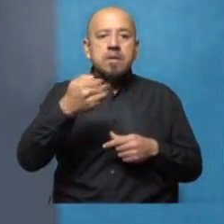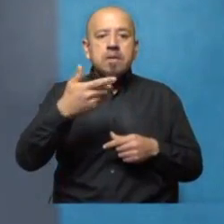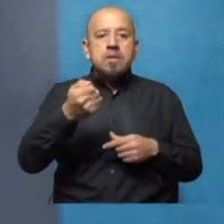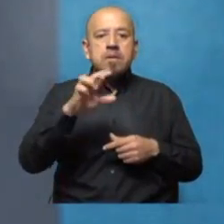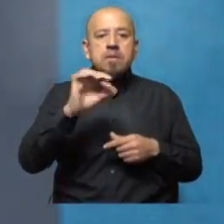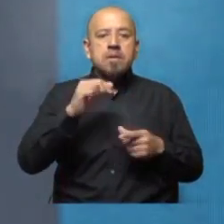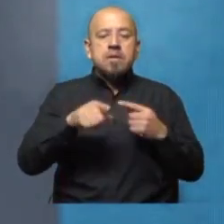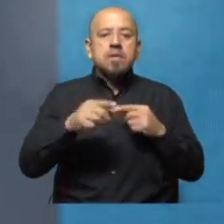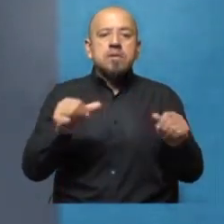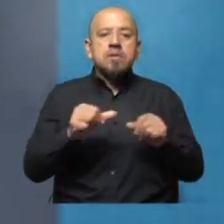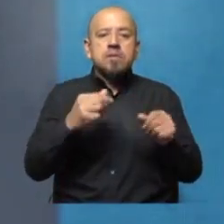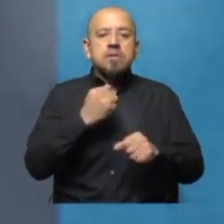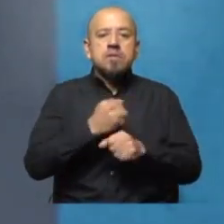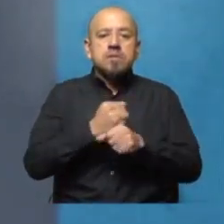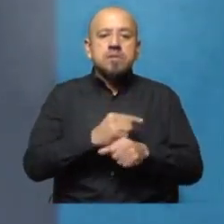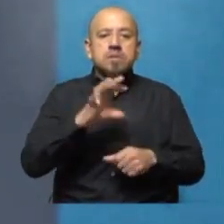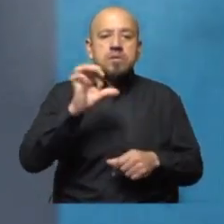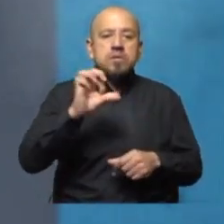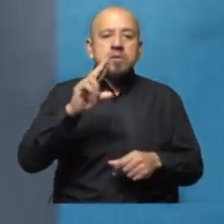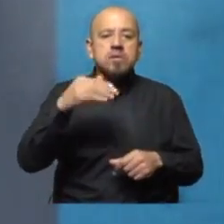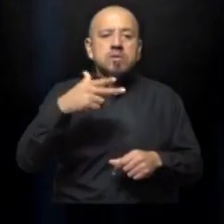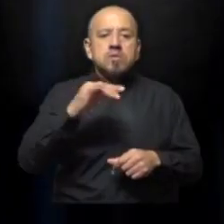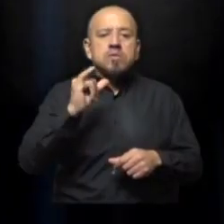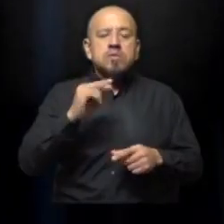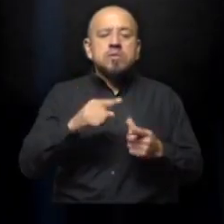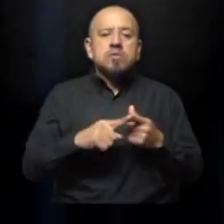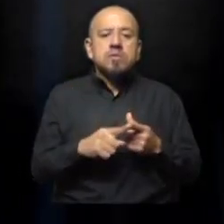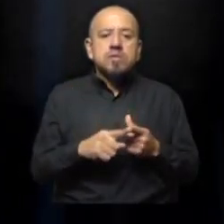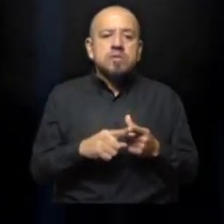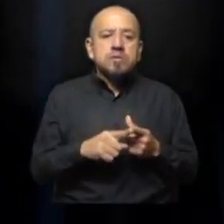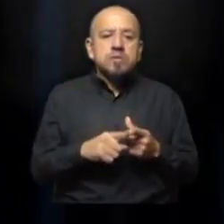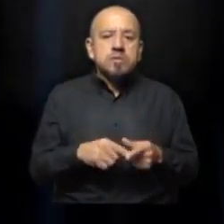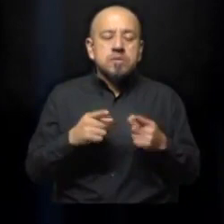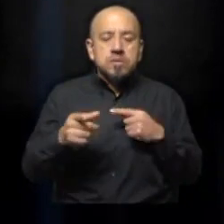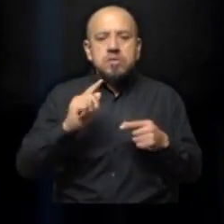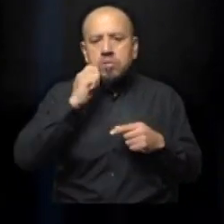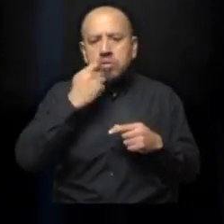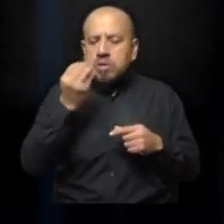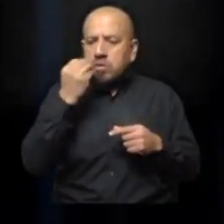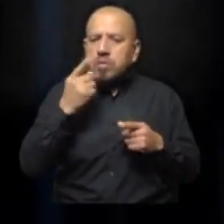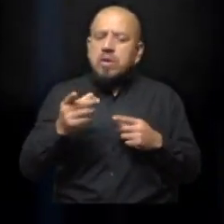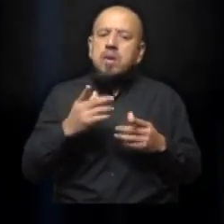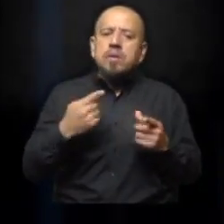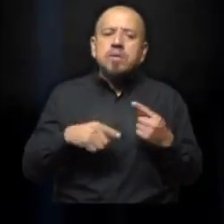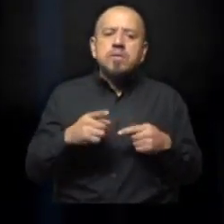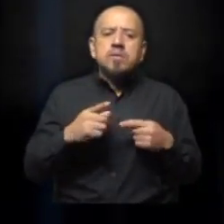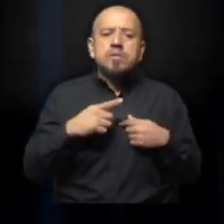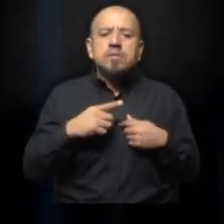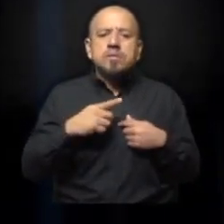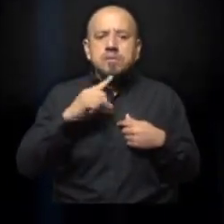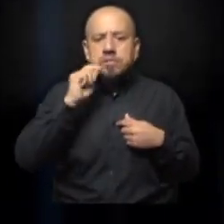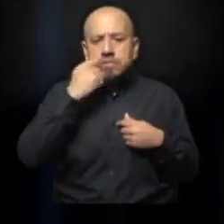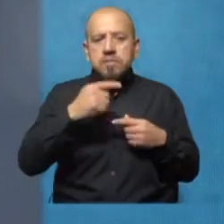último que hice fue trabajar un restaurant de suicidio una amiga muy querida y también te gusta la comida pero tres de